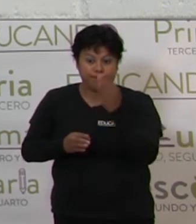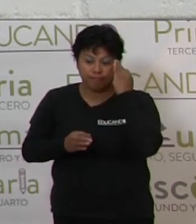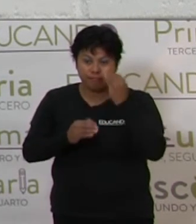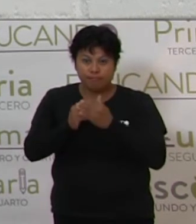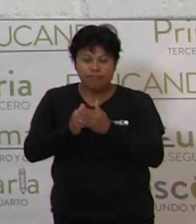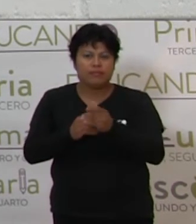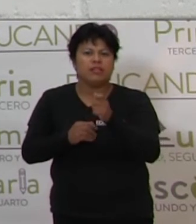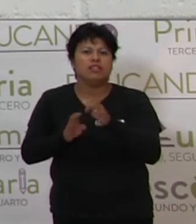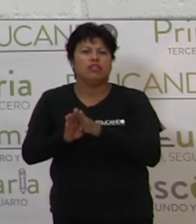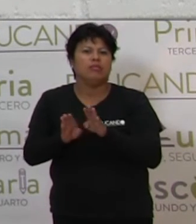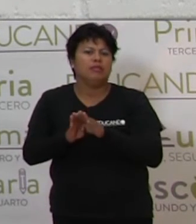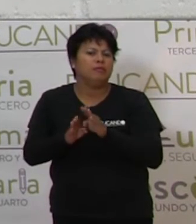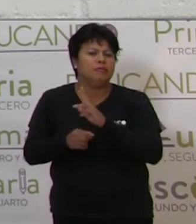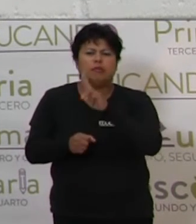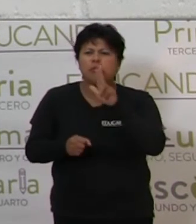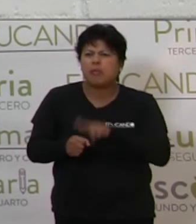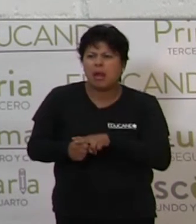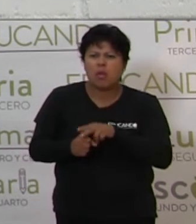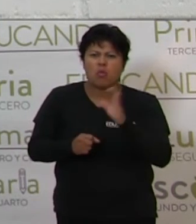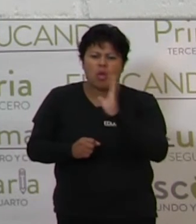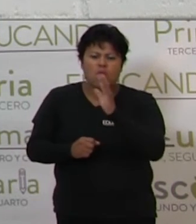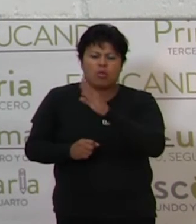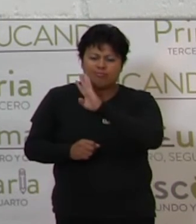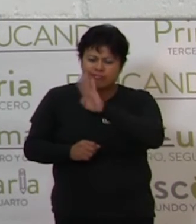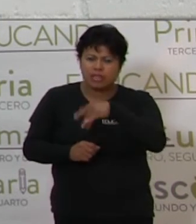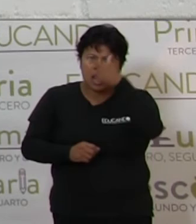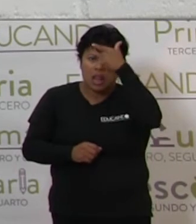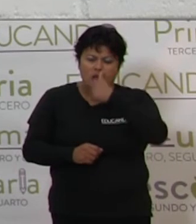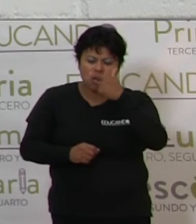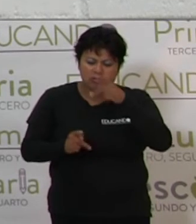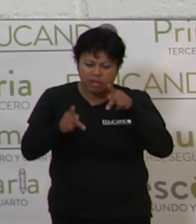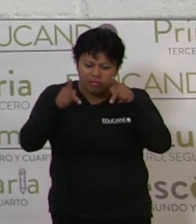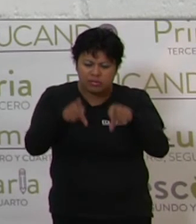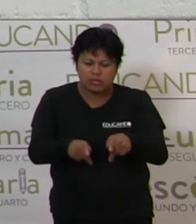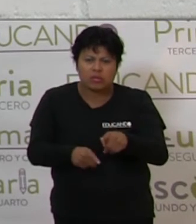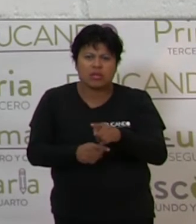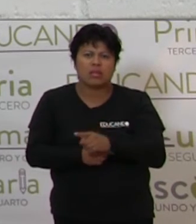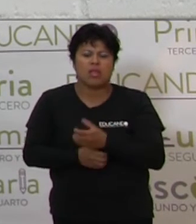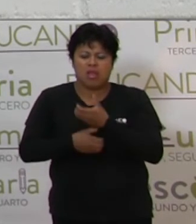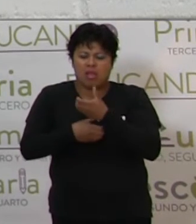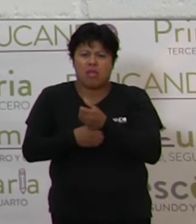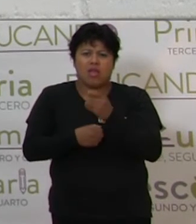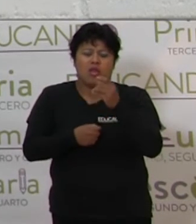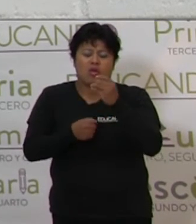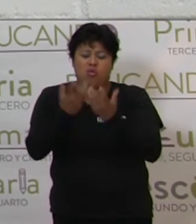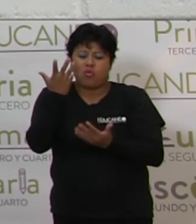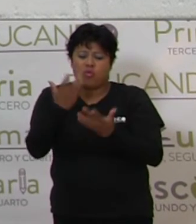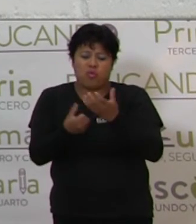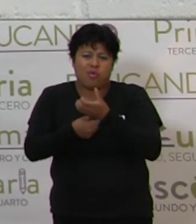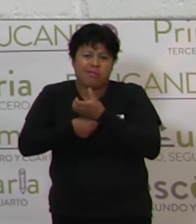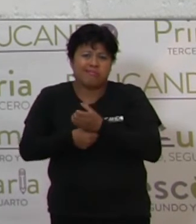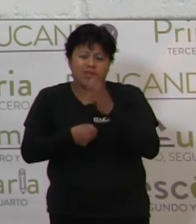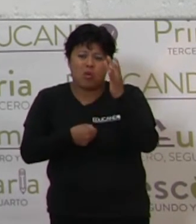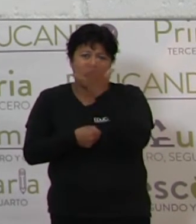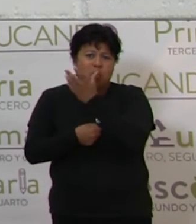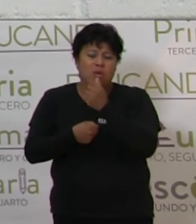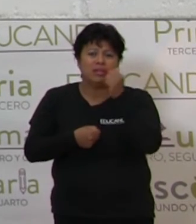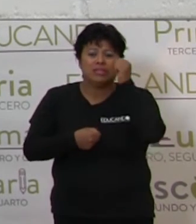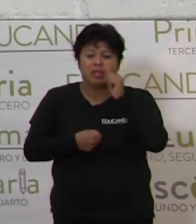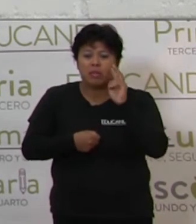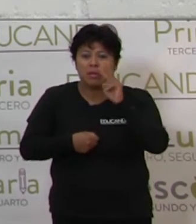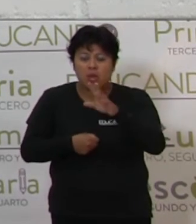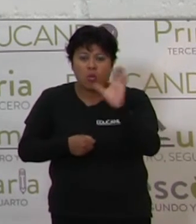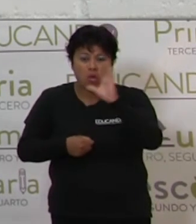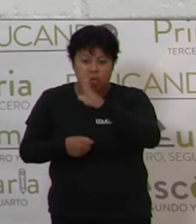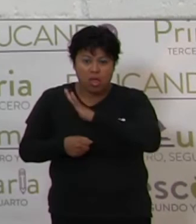En estos tiempos era común enterrar a los muertos de noche, a la luz de las antorchas, y se observó